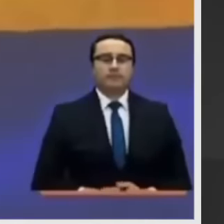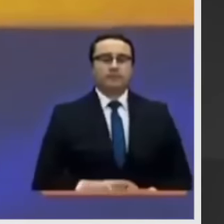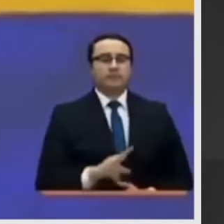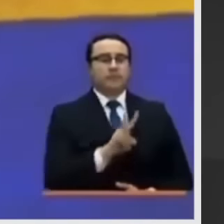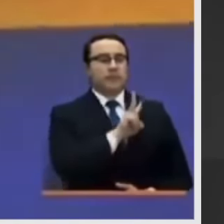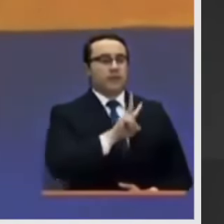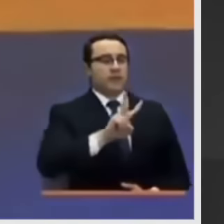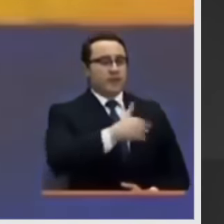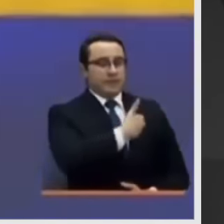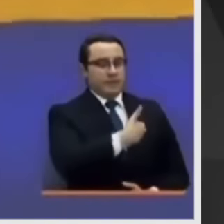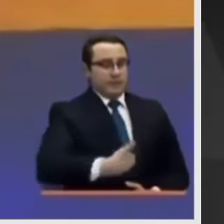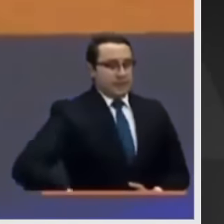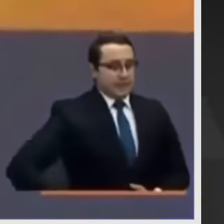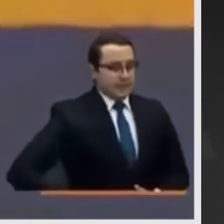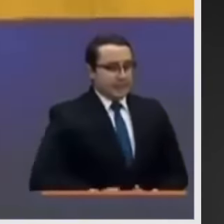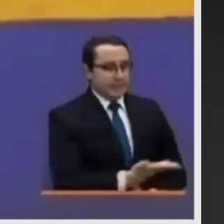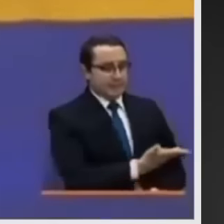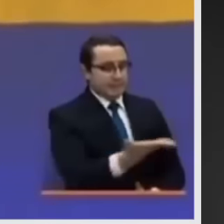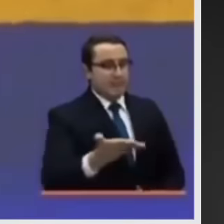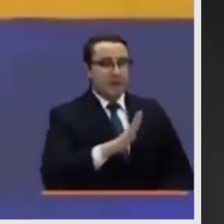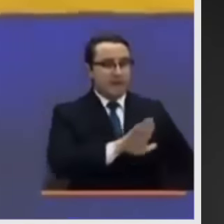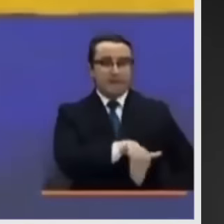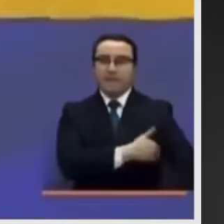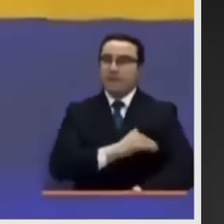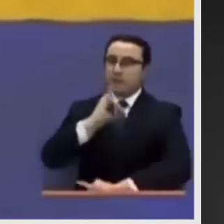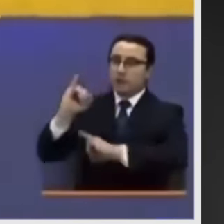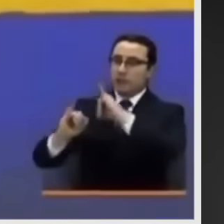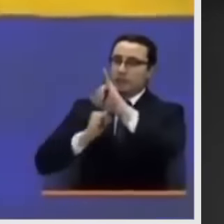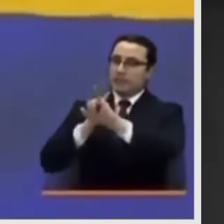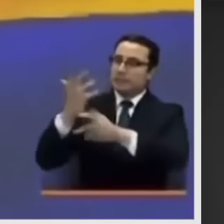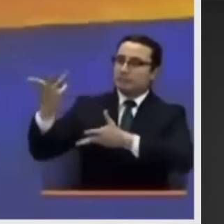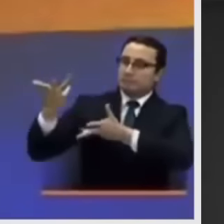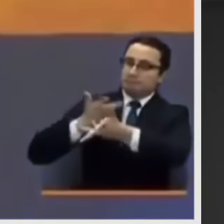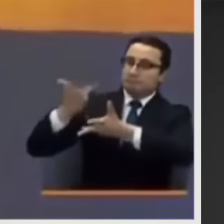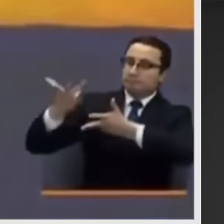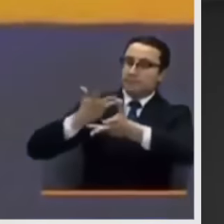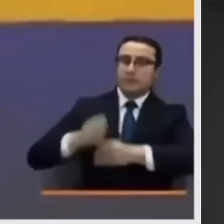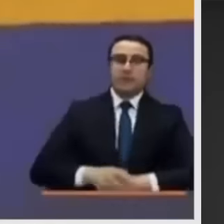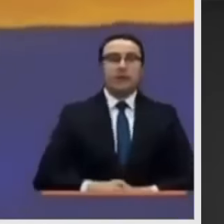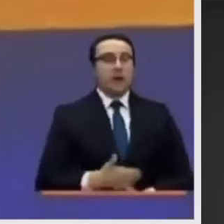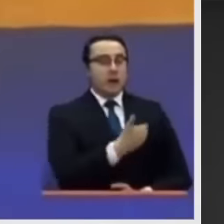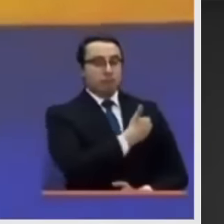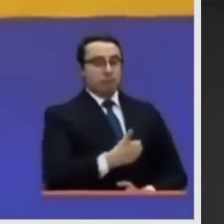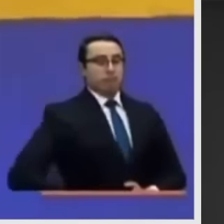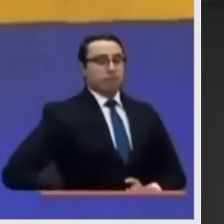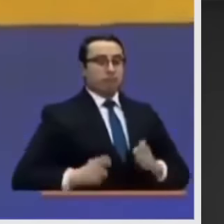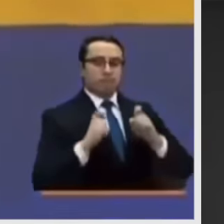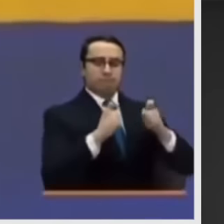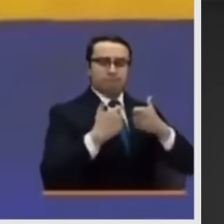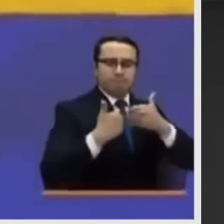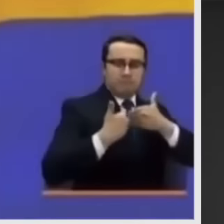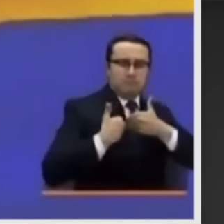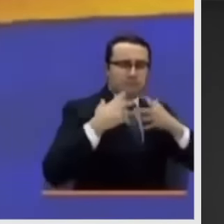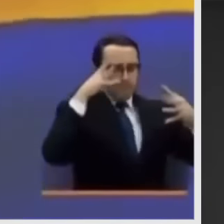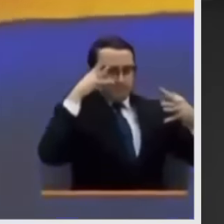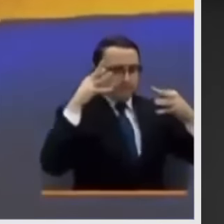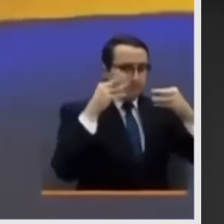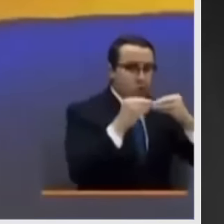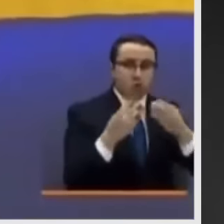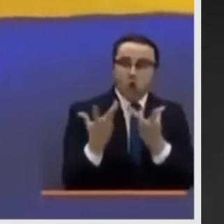Vicepresidentes, ministros de Relaciones Exteriores, presidentes encargados de negocios y